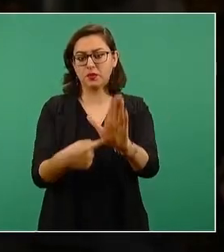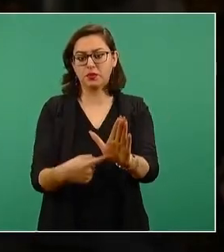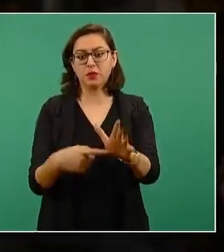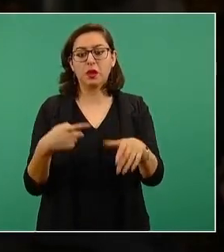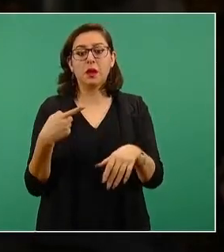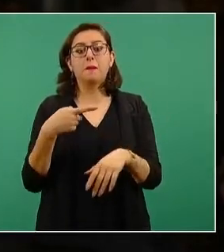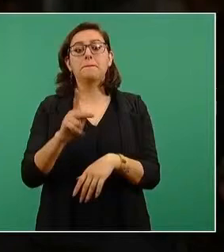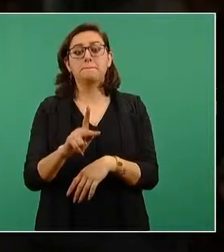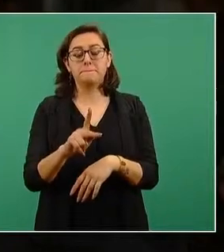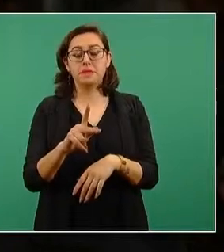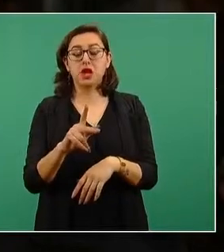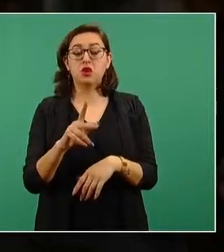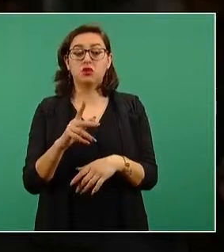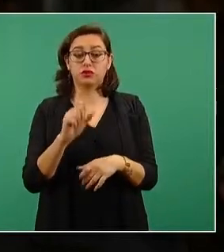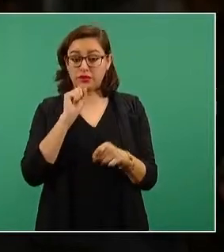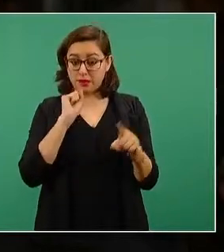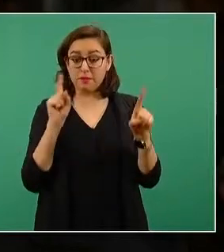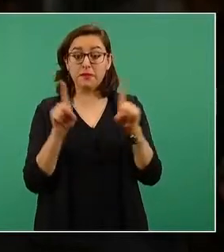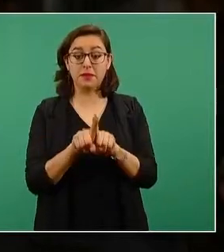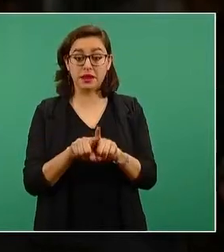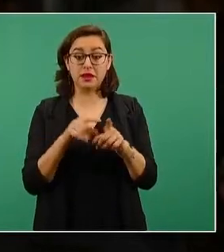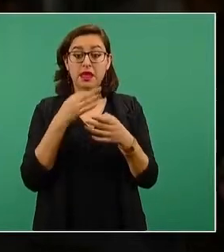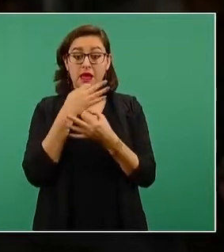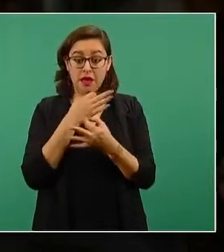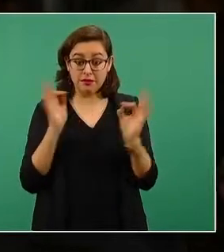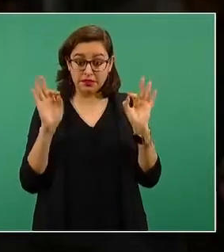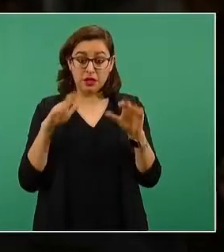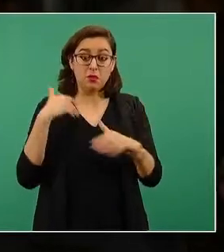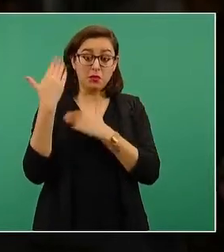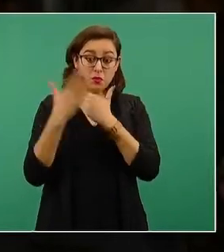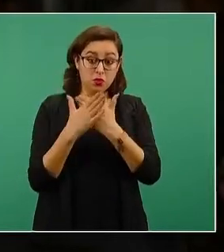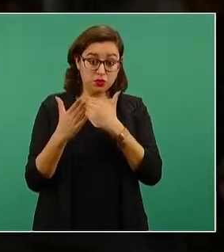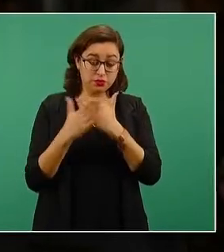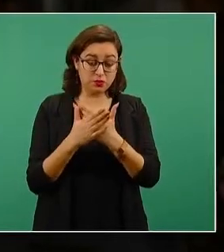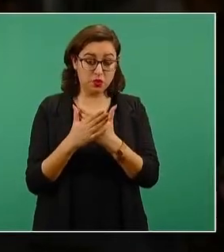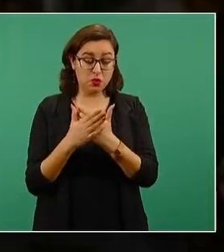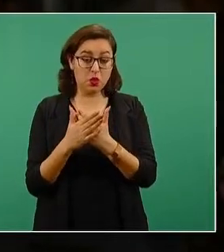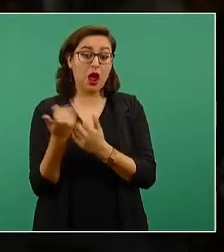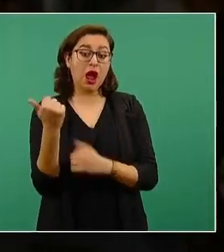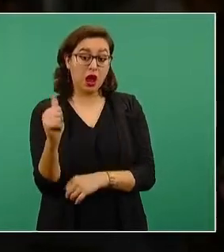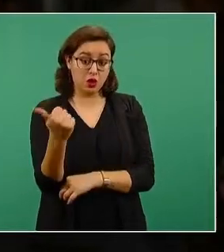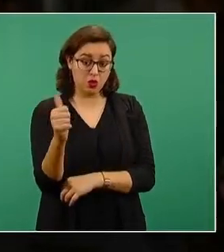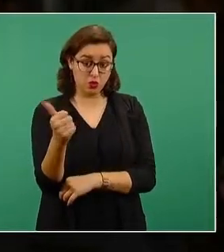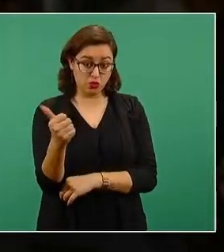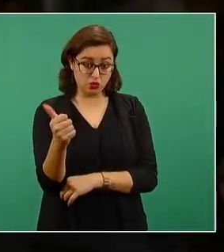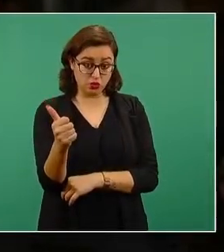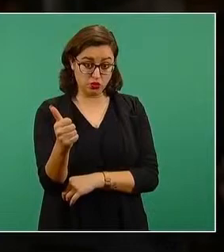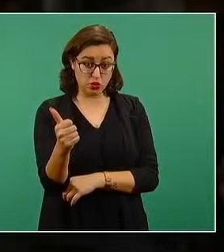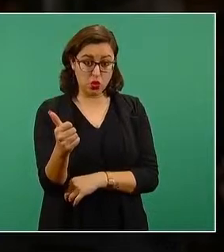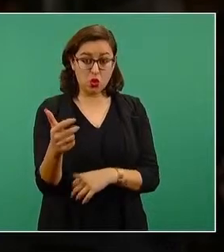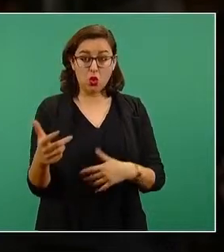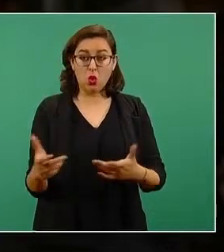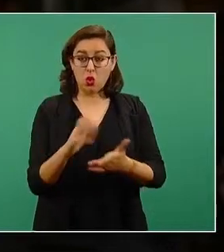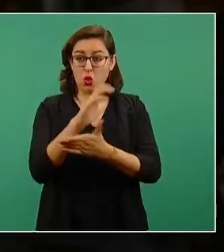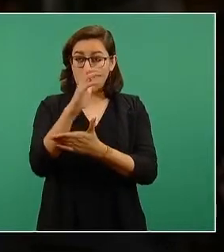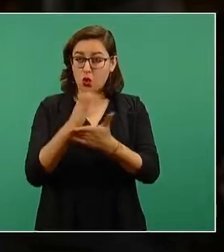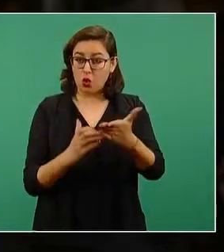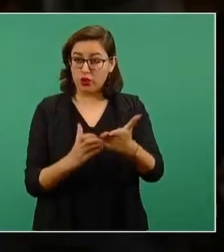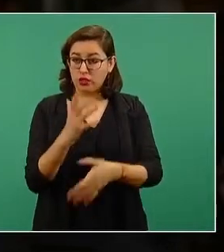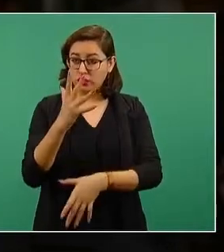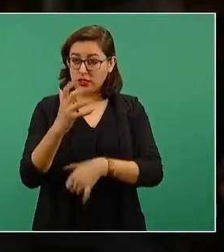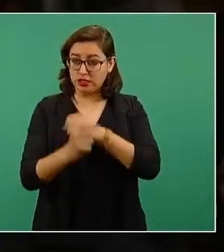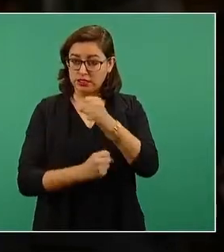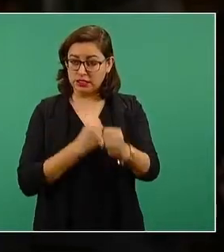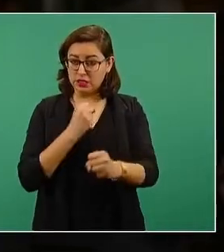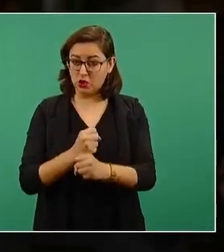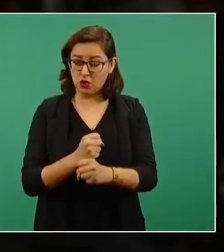el próximo mes de agosto se vencen los contratos. Tengo entendido por 5 años